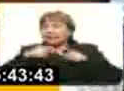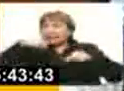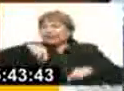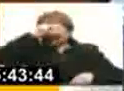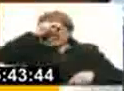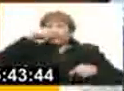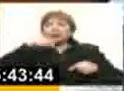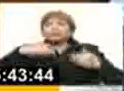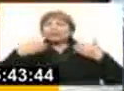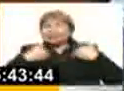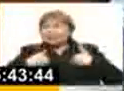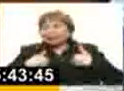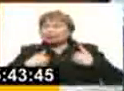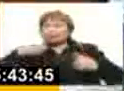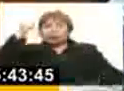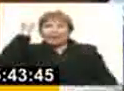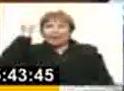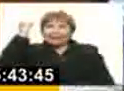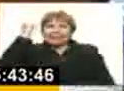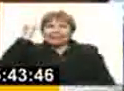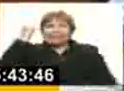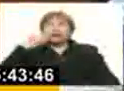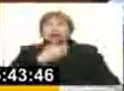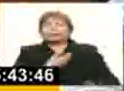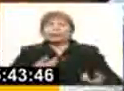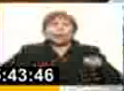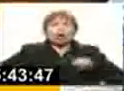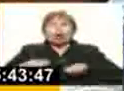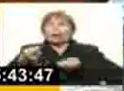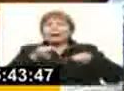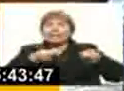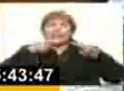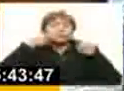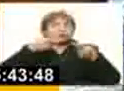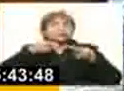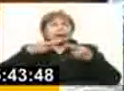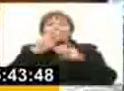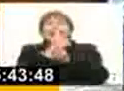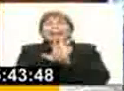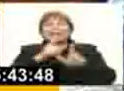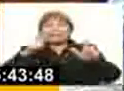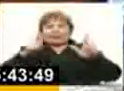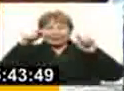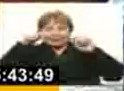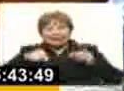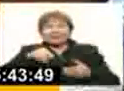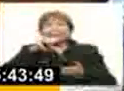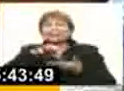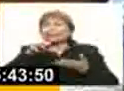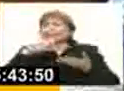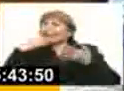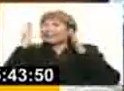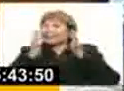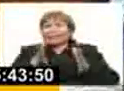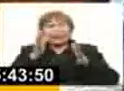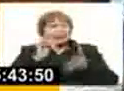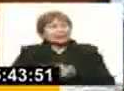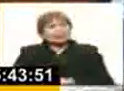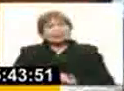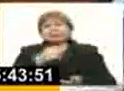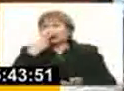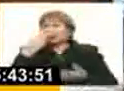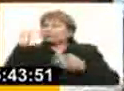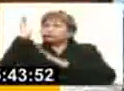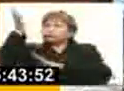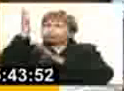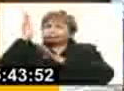tierra y tenemos el derecho de gobernar y de luchar por la libertad de esta tierra dejen de tener ya ese mensaje